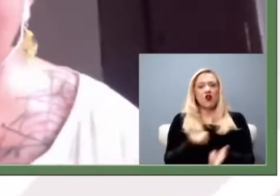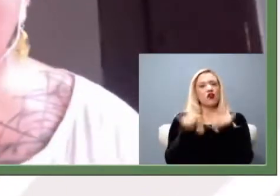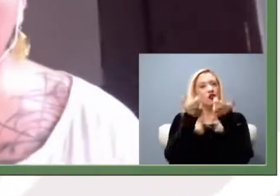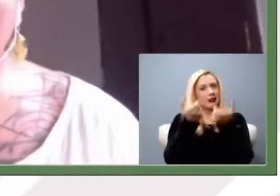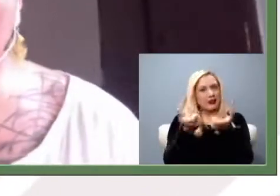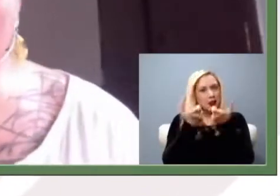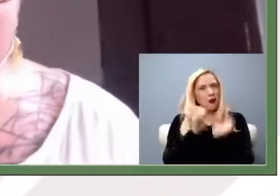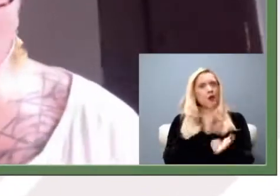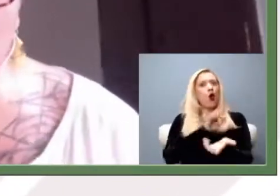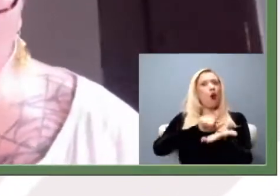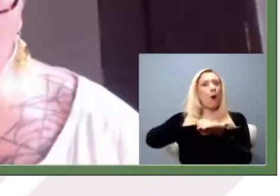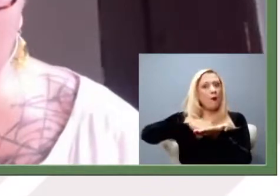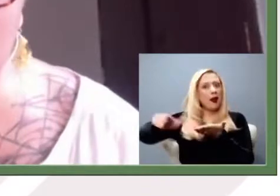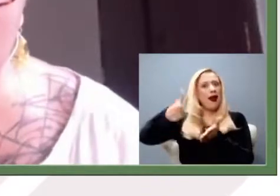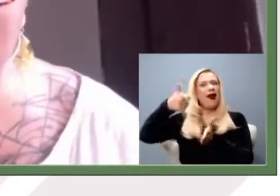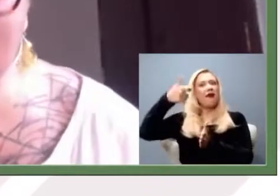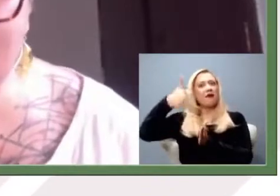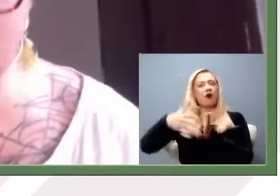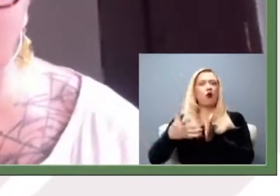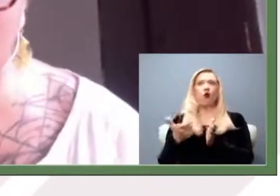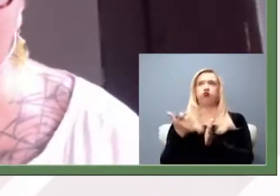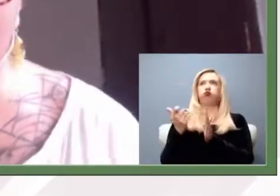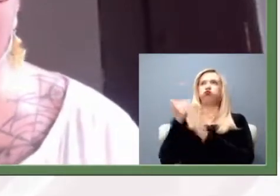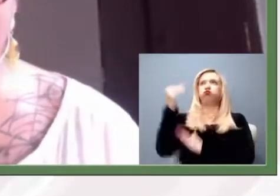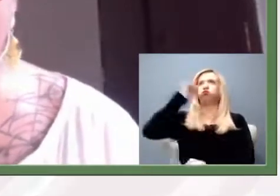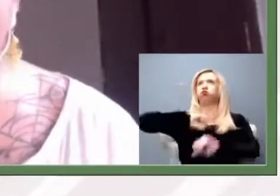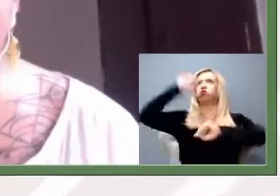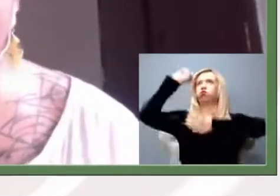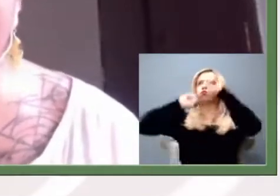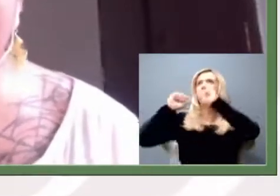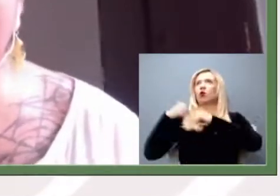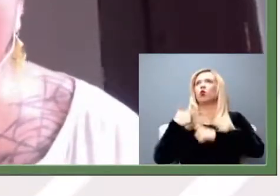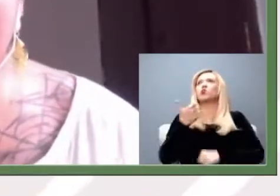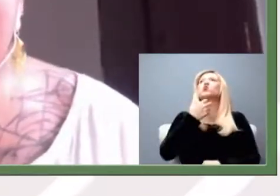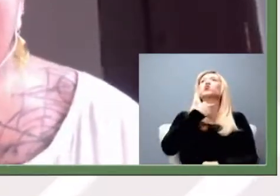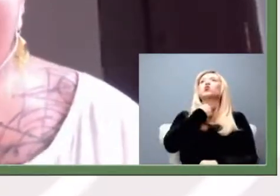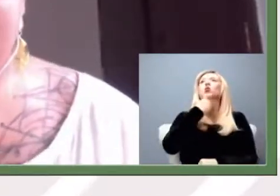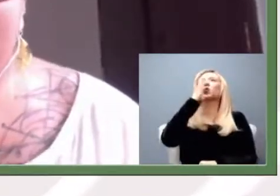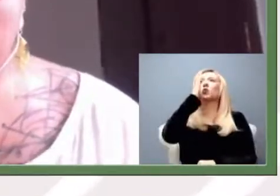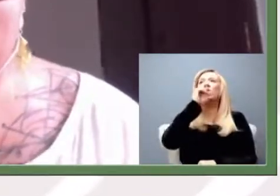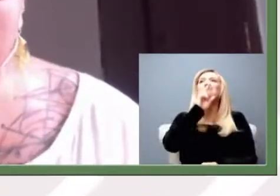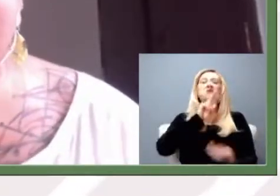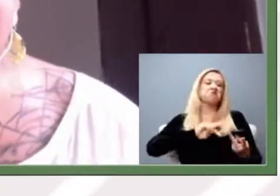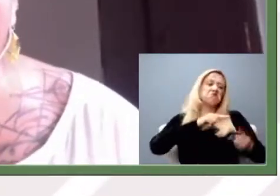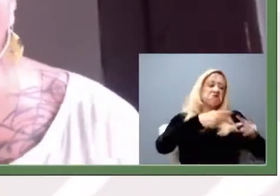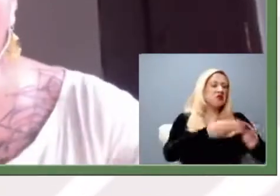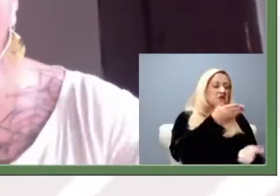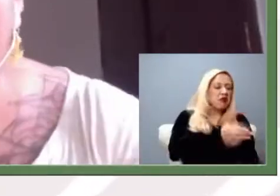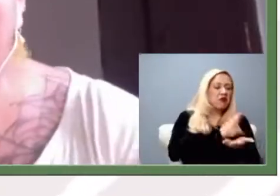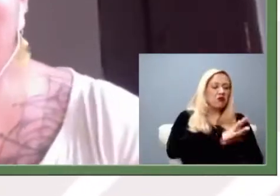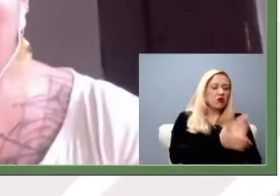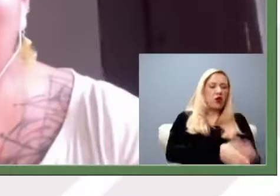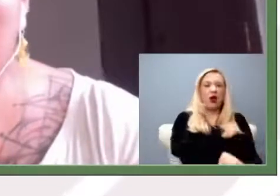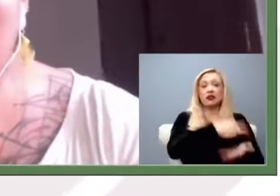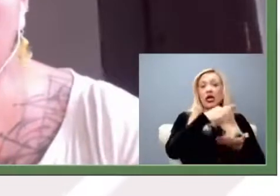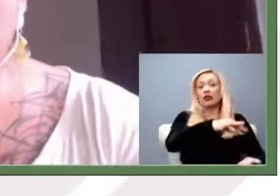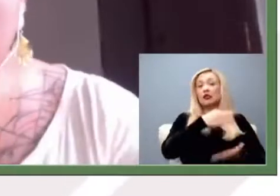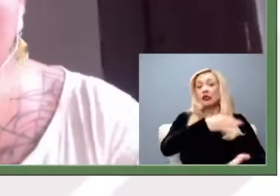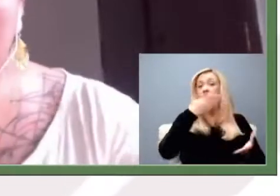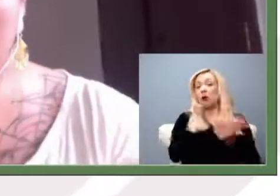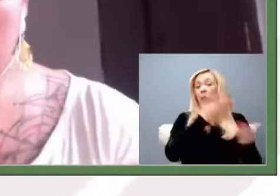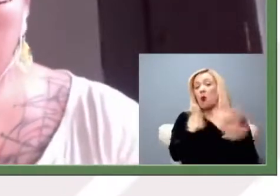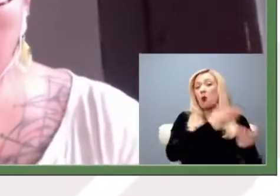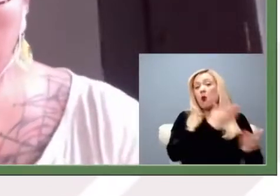¿no? Entonces creo que este es uno de los grandes prejuicios que existen y que además está